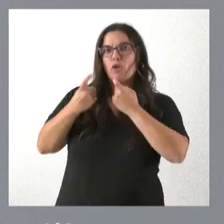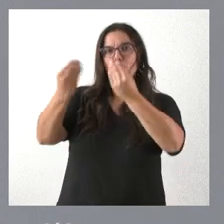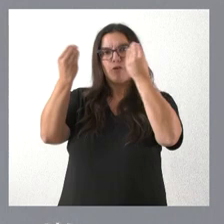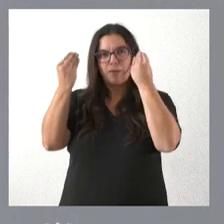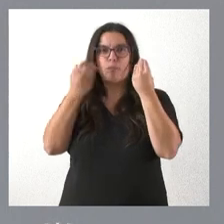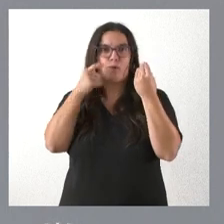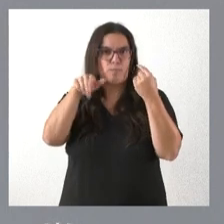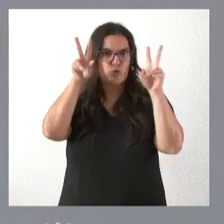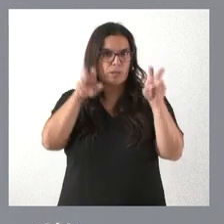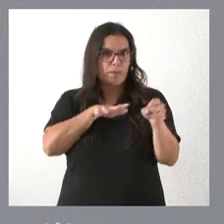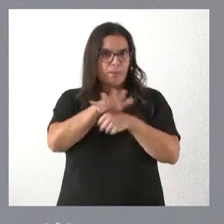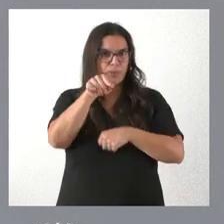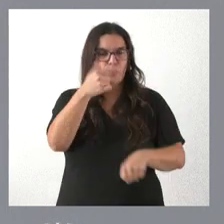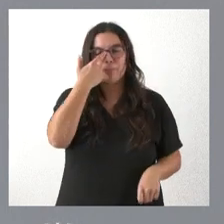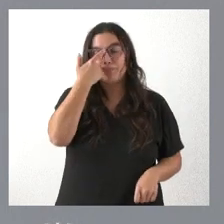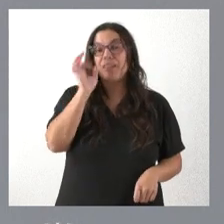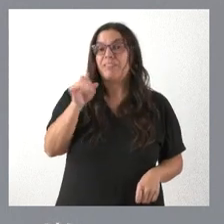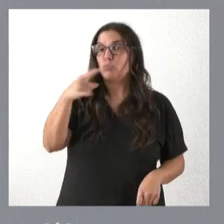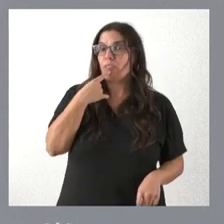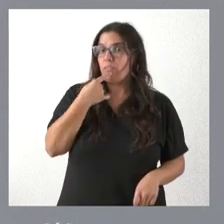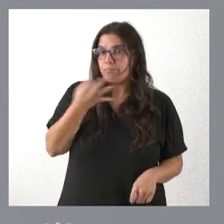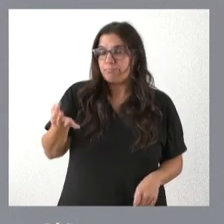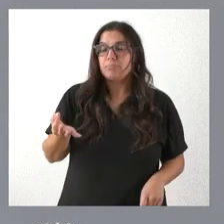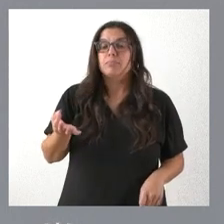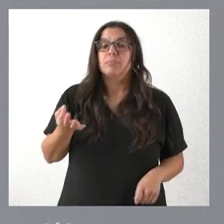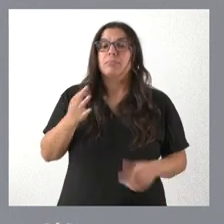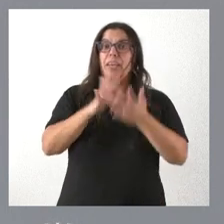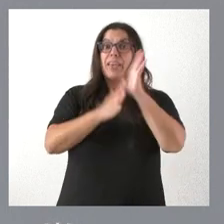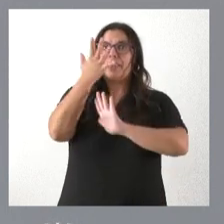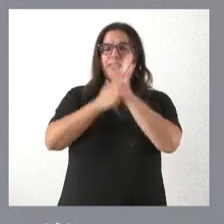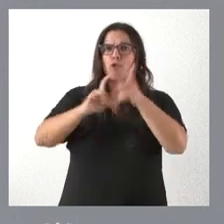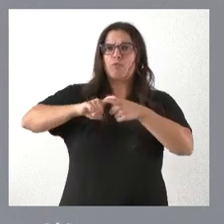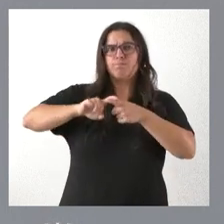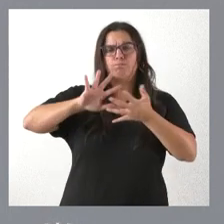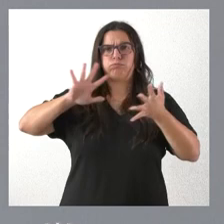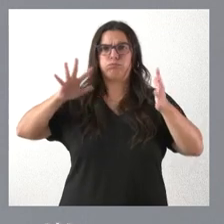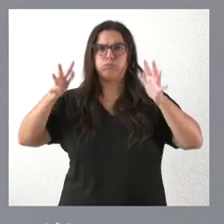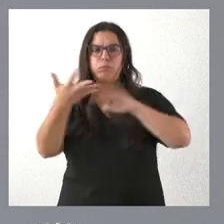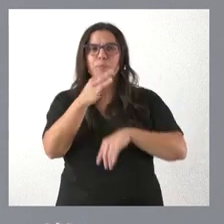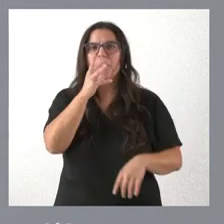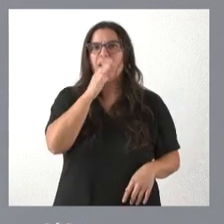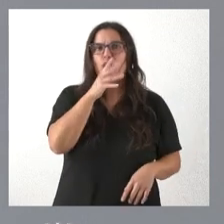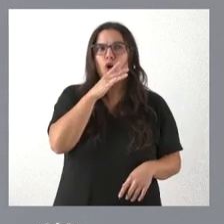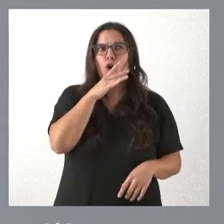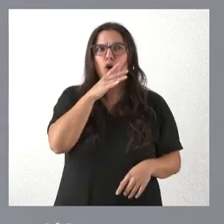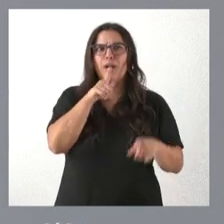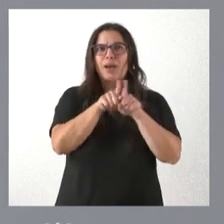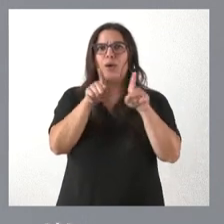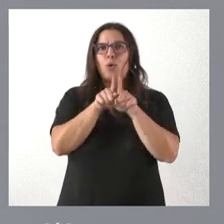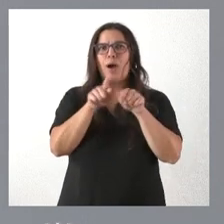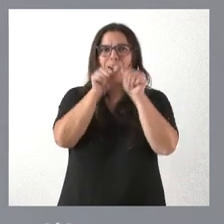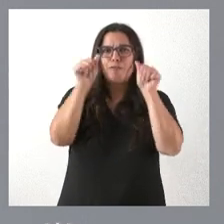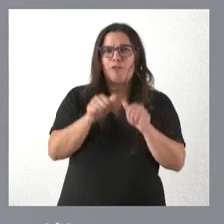en este ámbito es verdad como usted señala muy bien que los incendios están cambiando que hemos caminado hacia incendios más convectivos